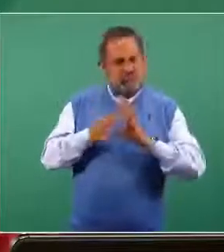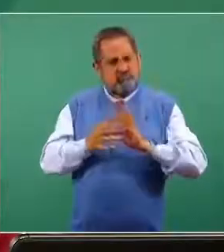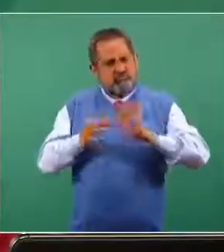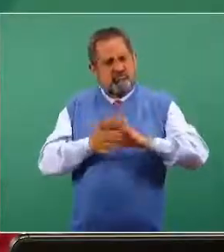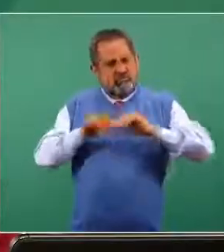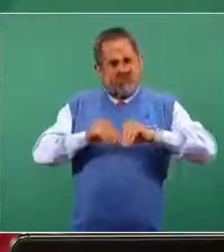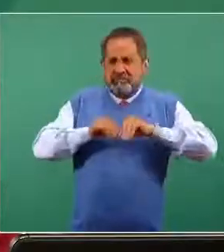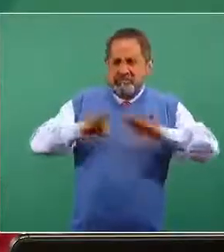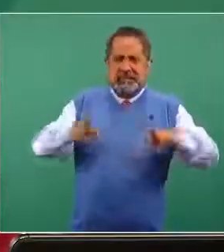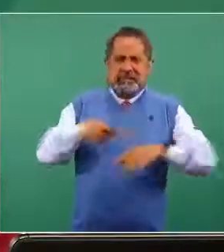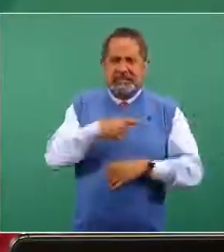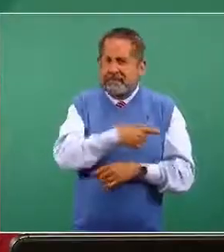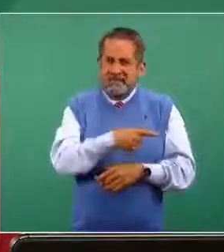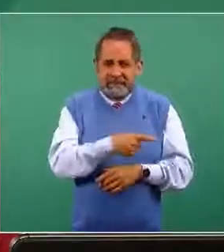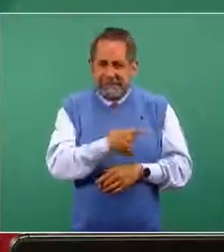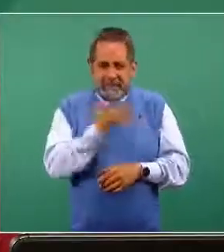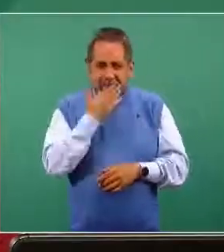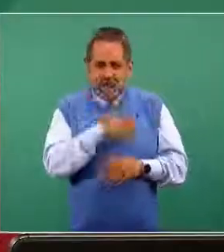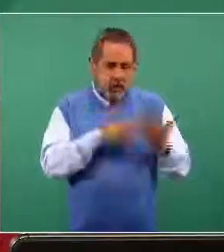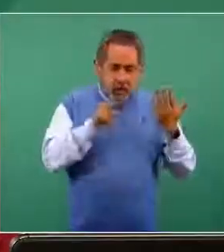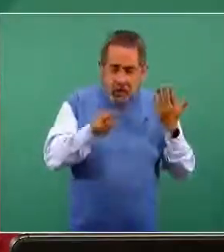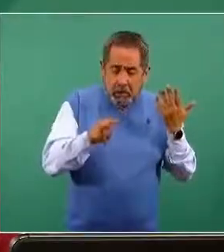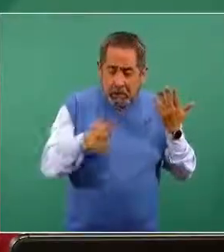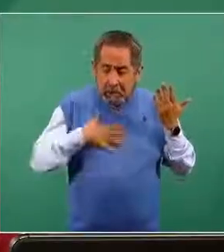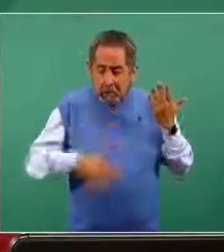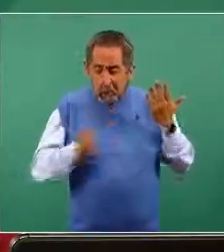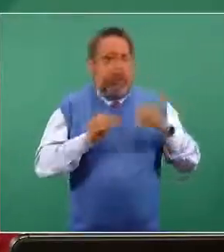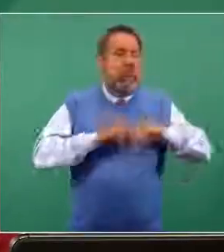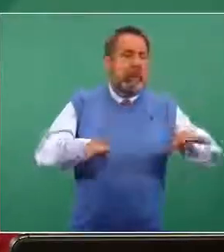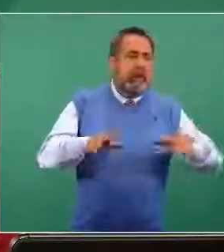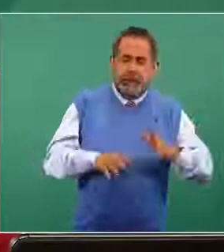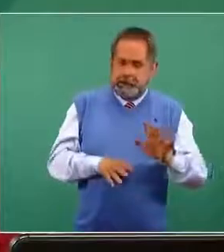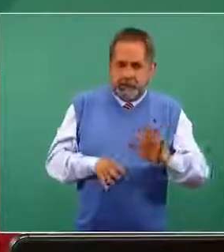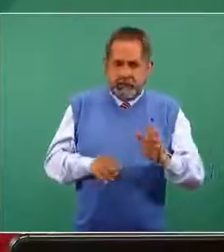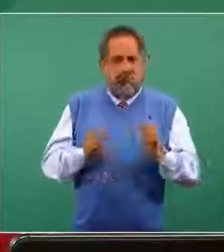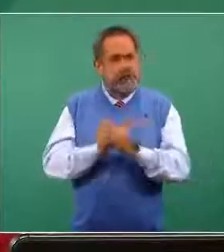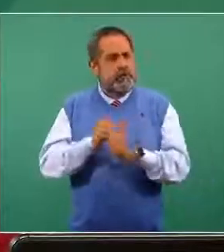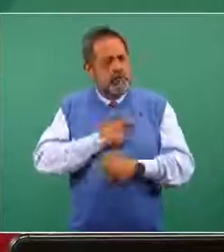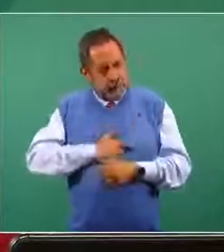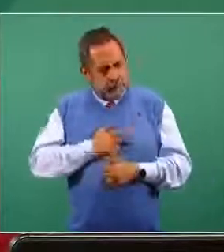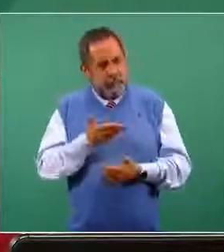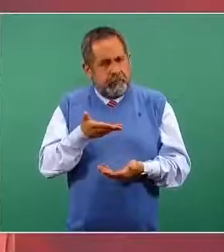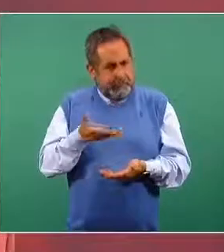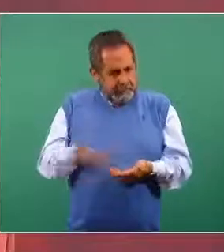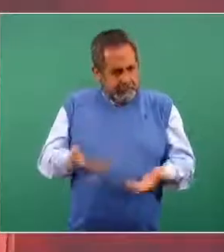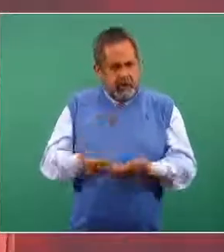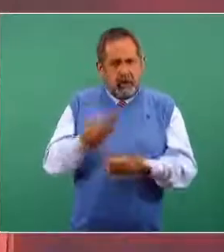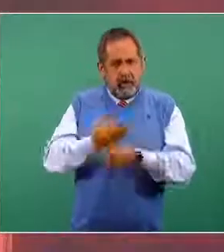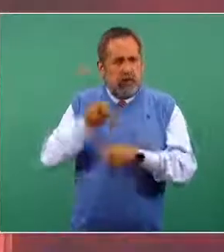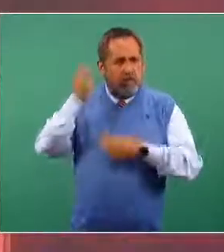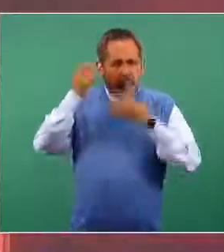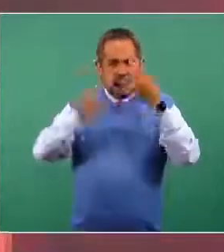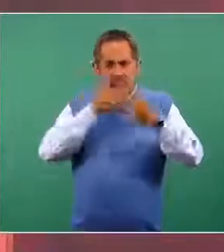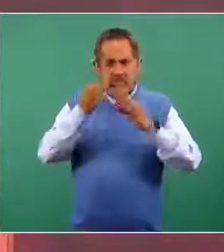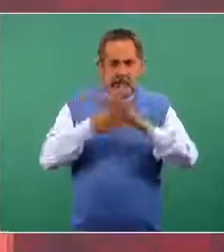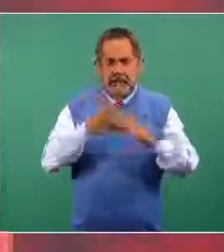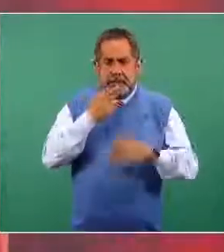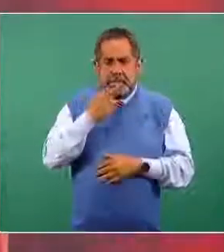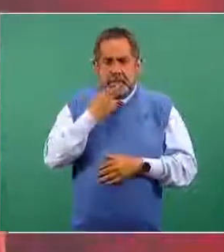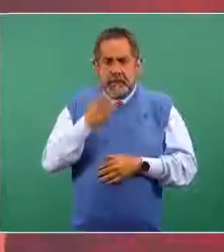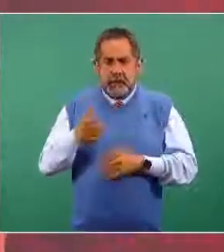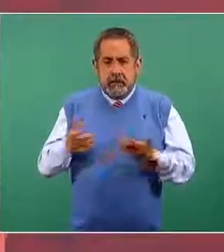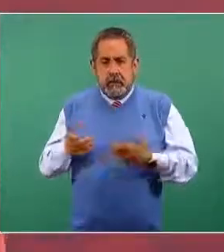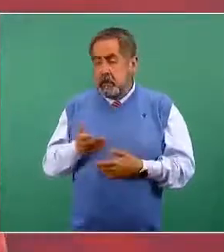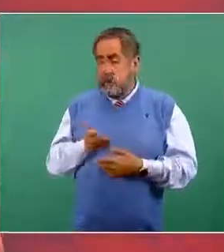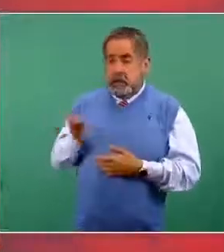respecto a la estadística, la epidemiología. Pero con mucho gusto el propósito de esta conferencia de prensa, que ya llevamos más,